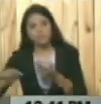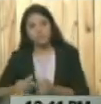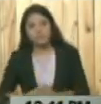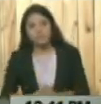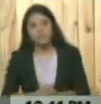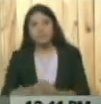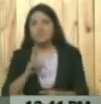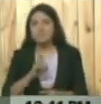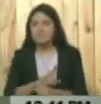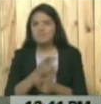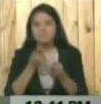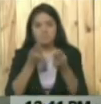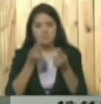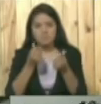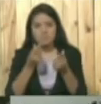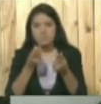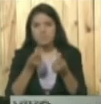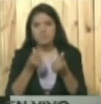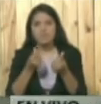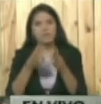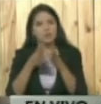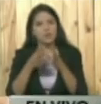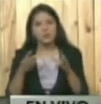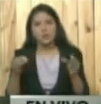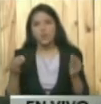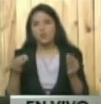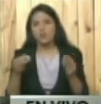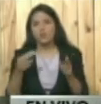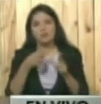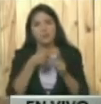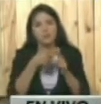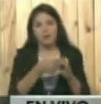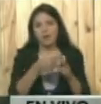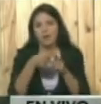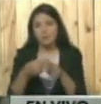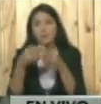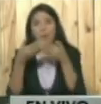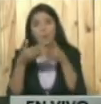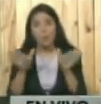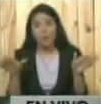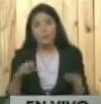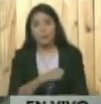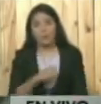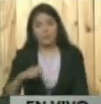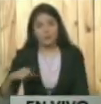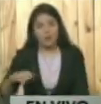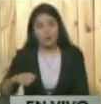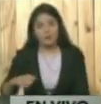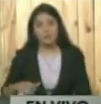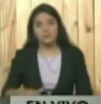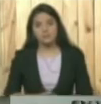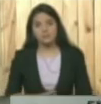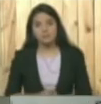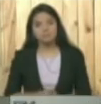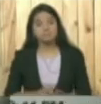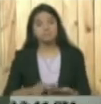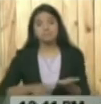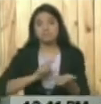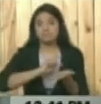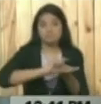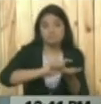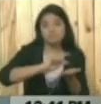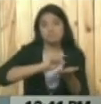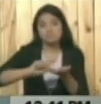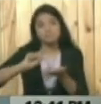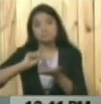La utilización de los recursos de la cartera hipotecaria, pública, privada. La inversión de